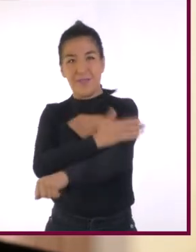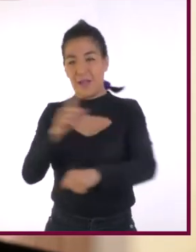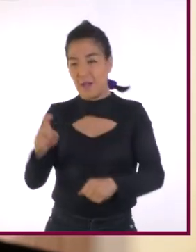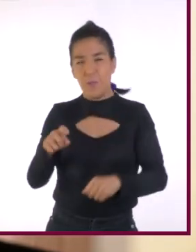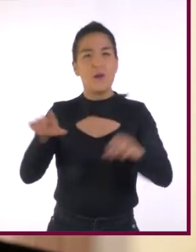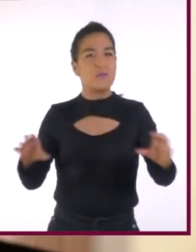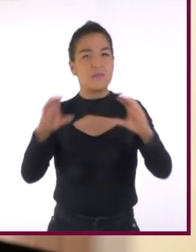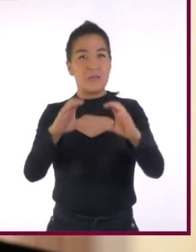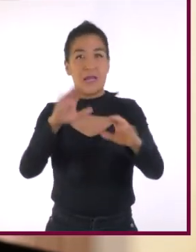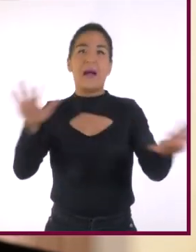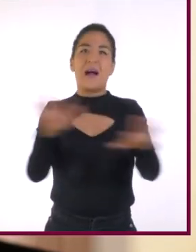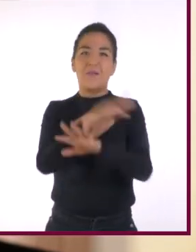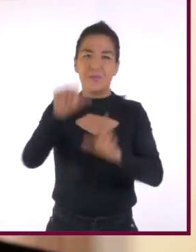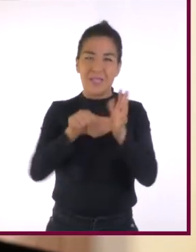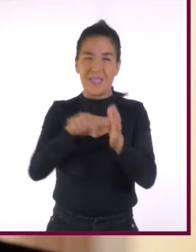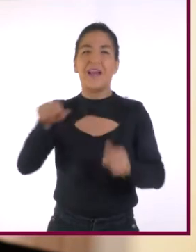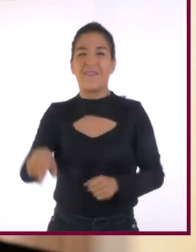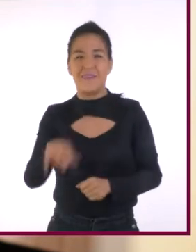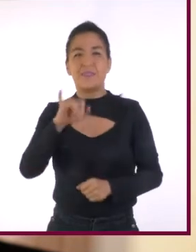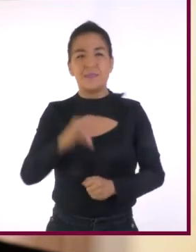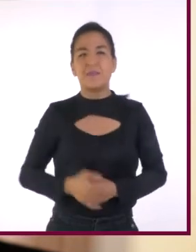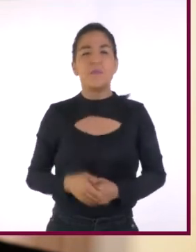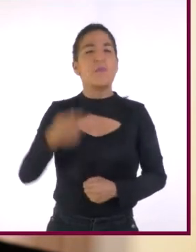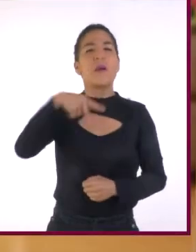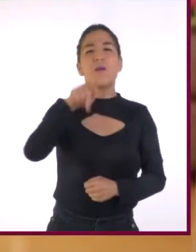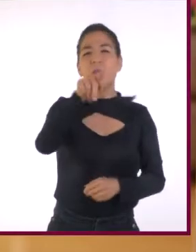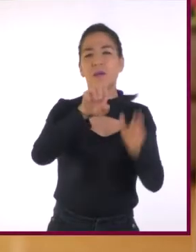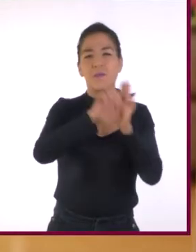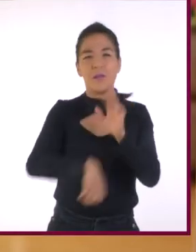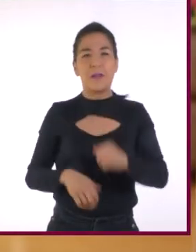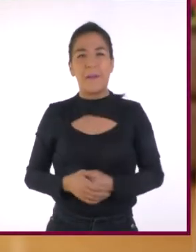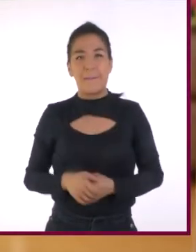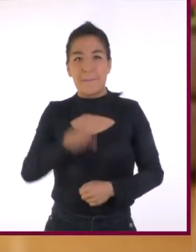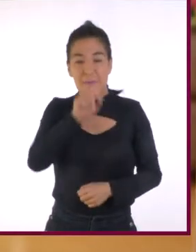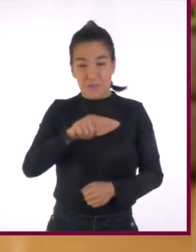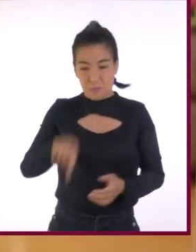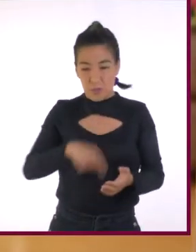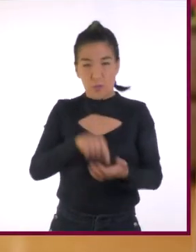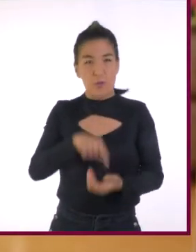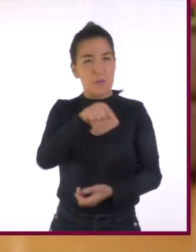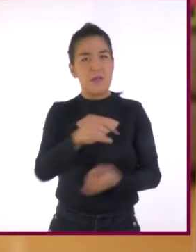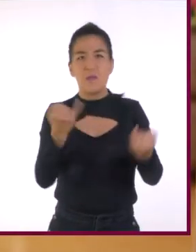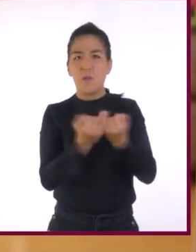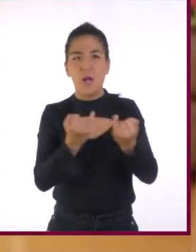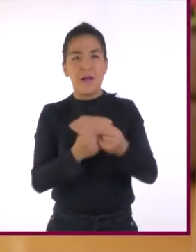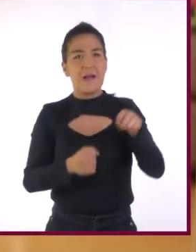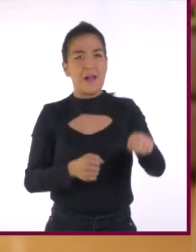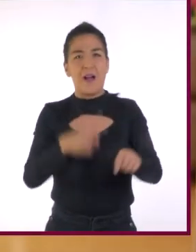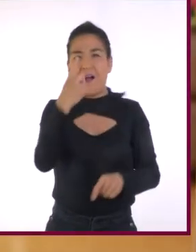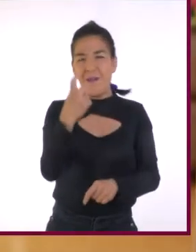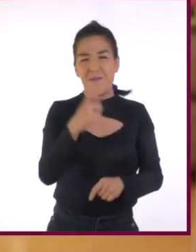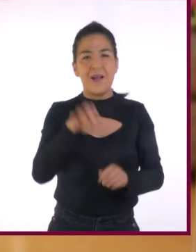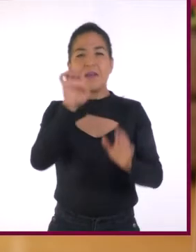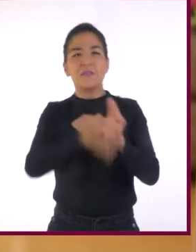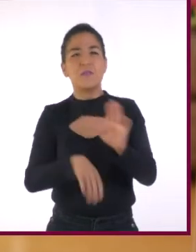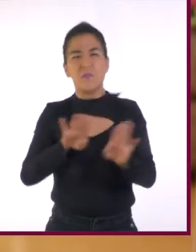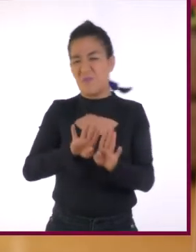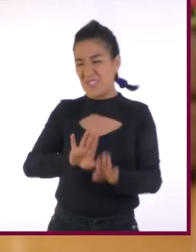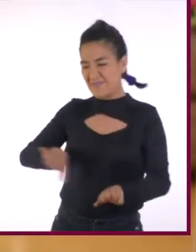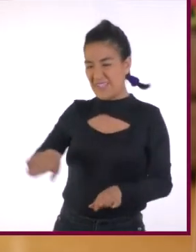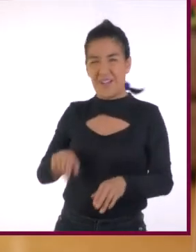modelar su trayectoria, y el planeta justamente va a seguir esa trayectoria porque justamente ese punto está representando como que dónde toda esa